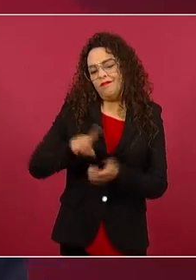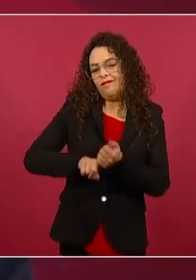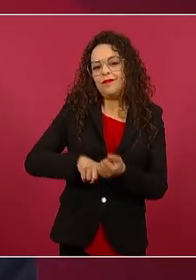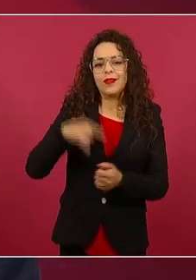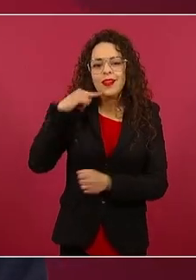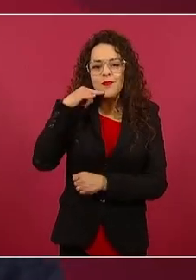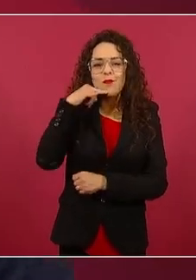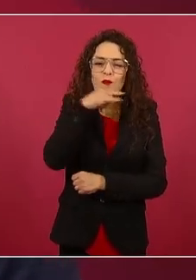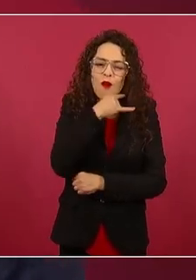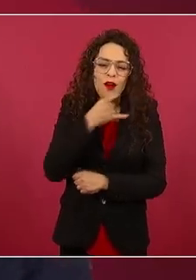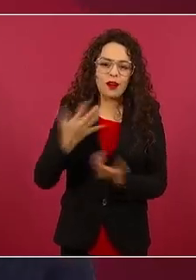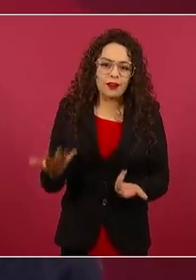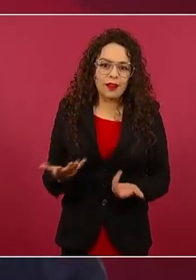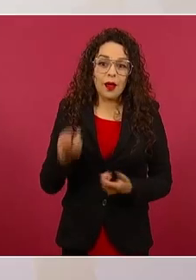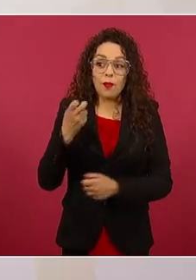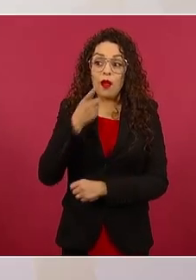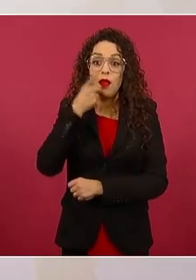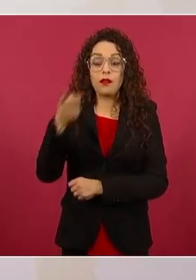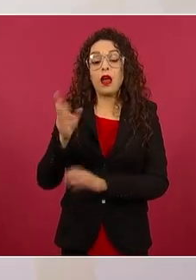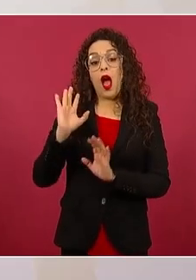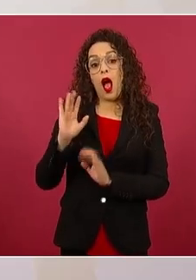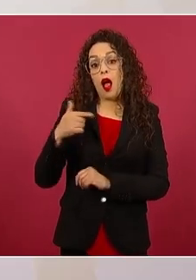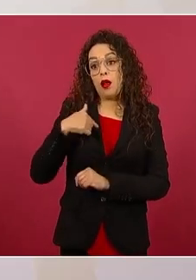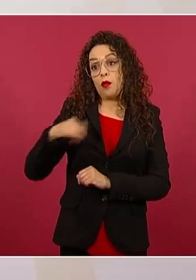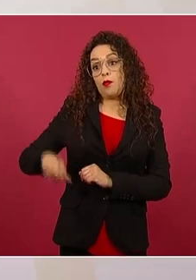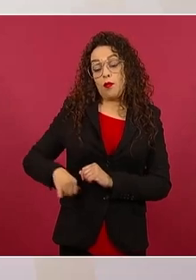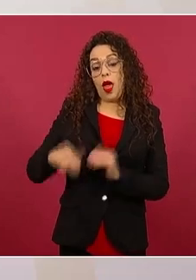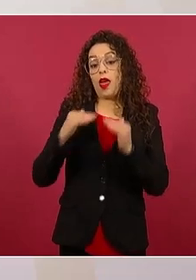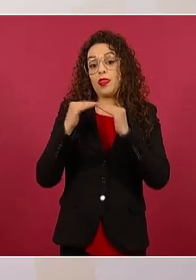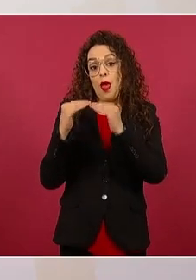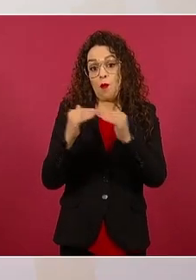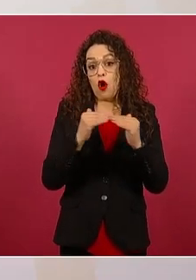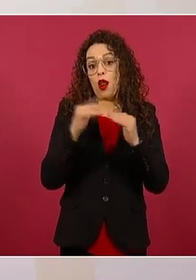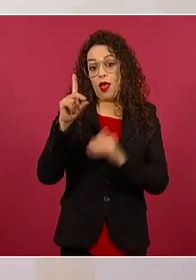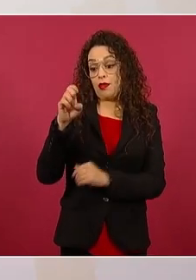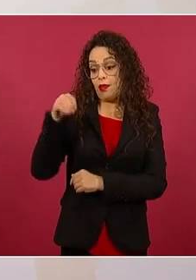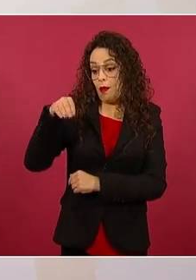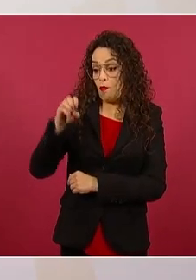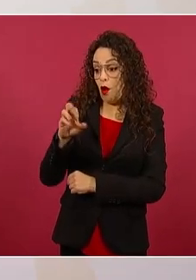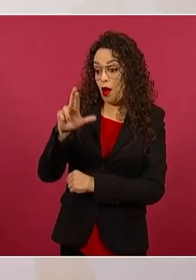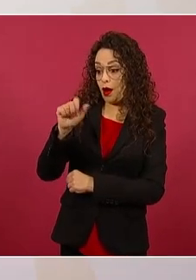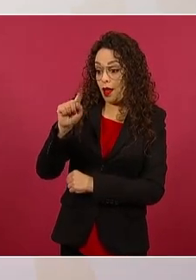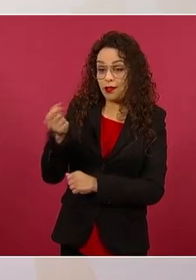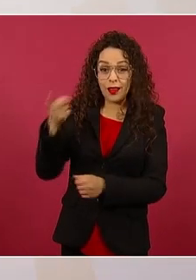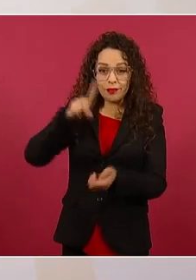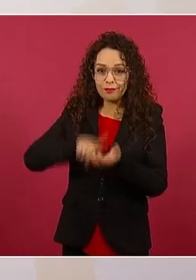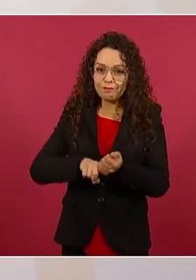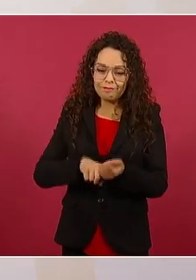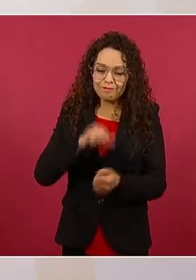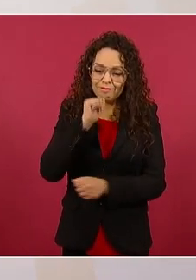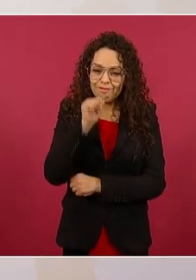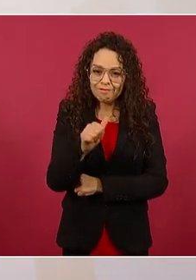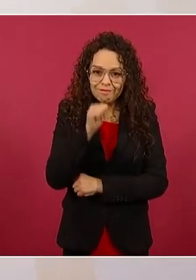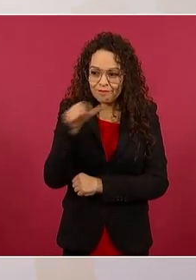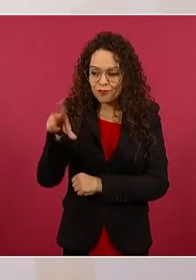se hacen pasar por demócratas, pero no lo son. Ellos quisieran un